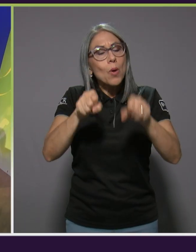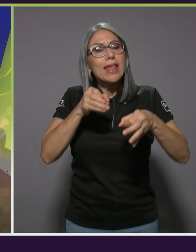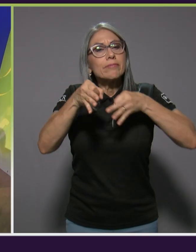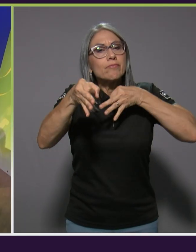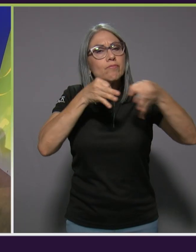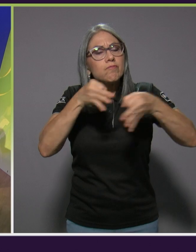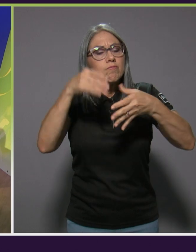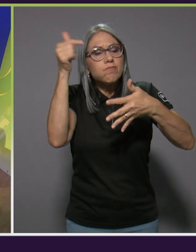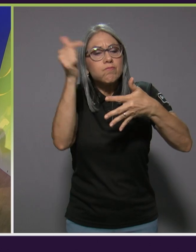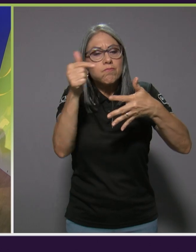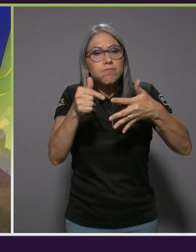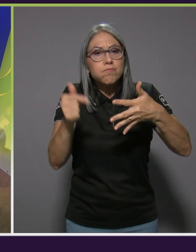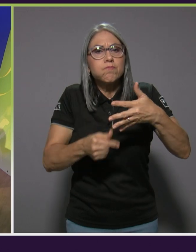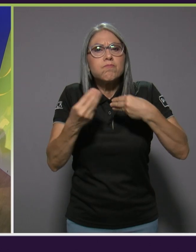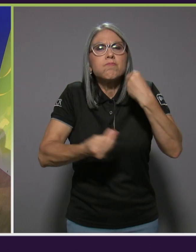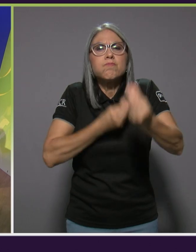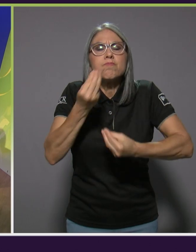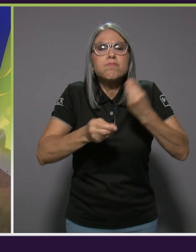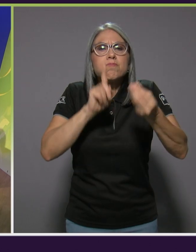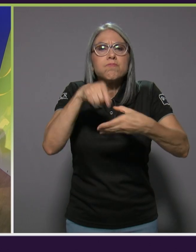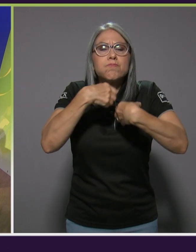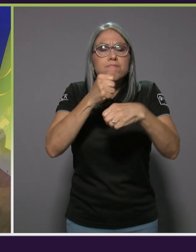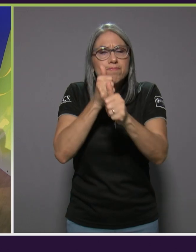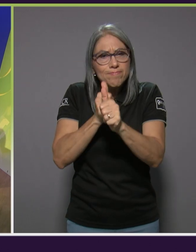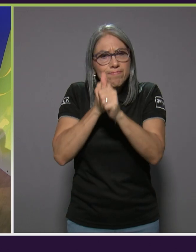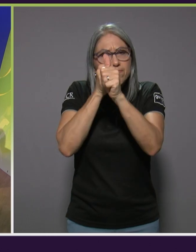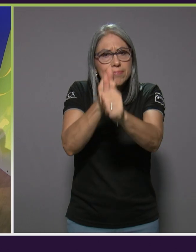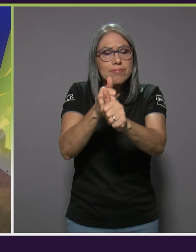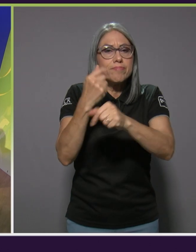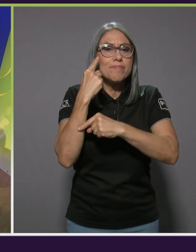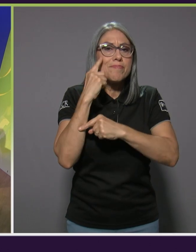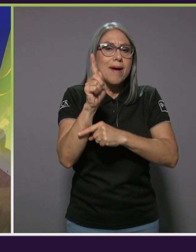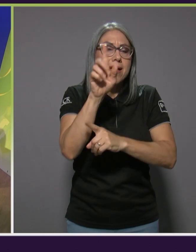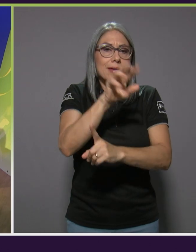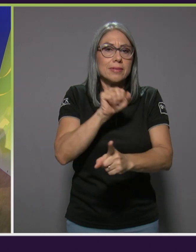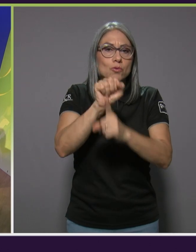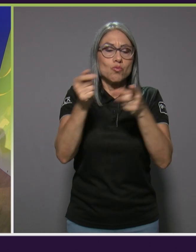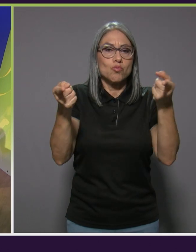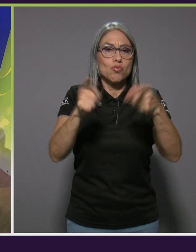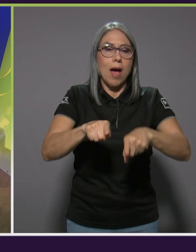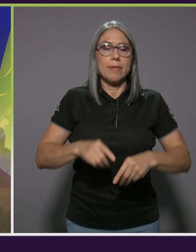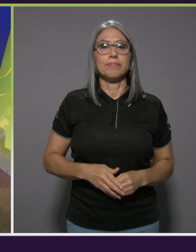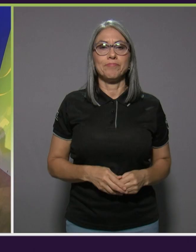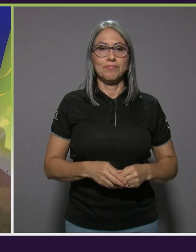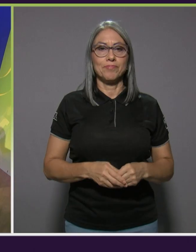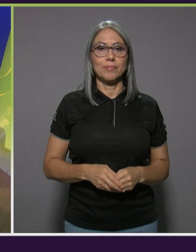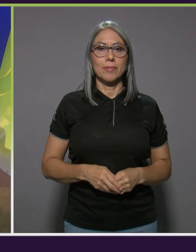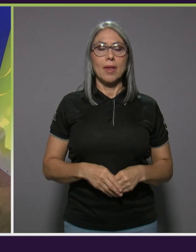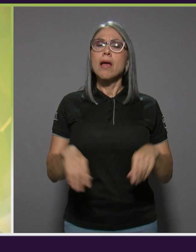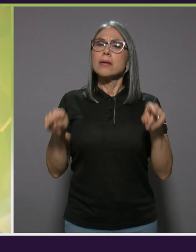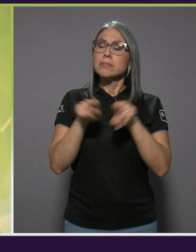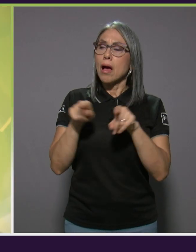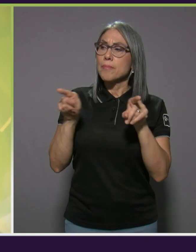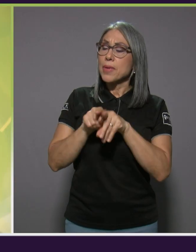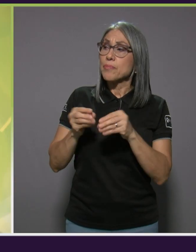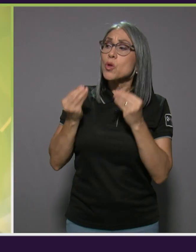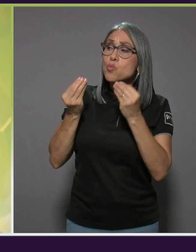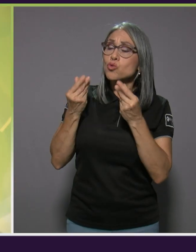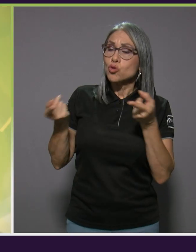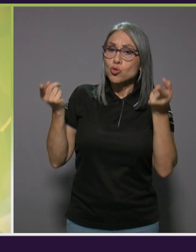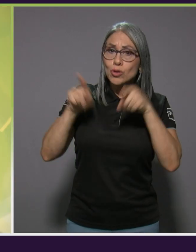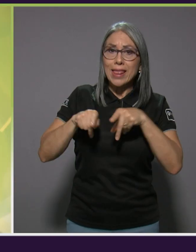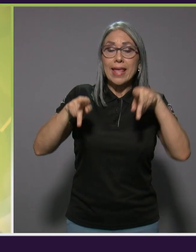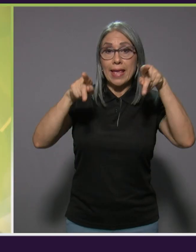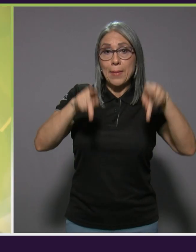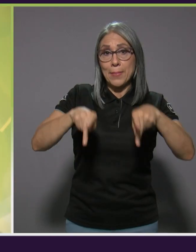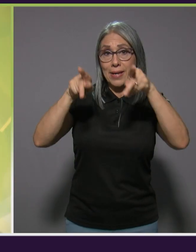orientación necesaria hacia dónde debe tomarse el caso. Y también, Marco, sucede mucho que las